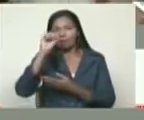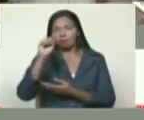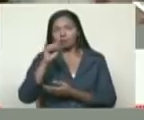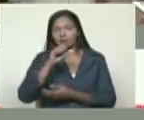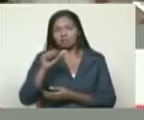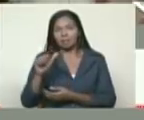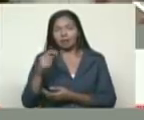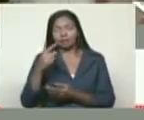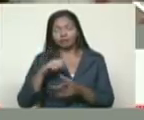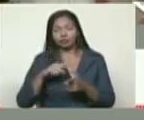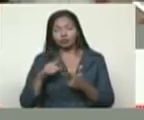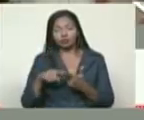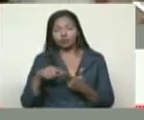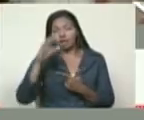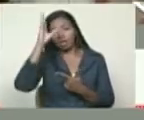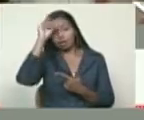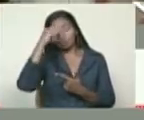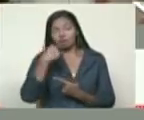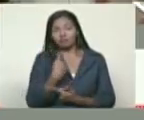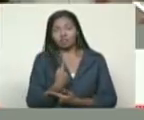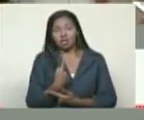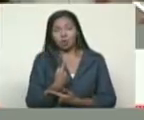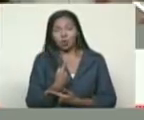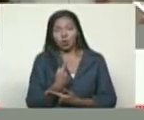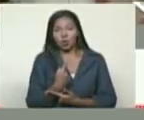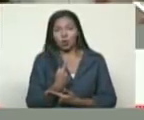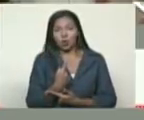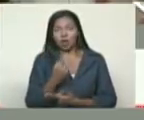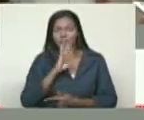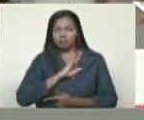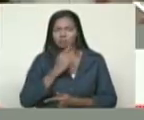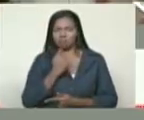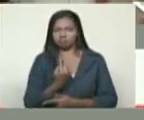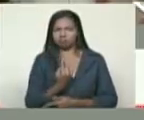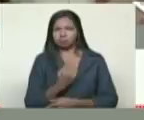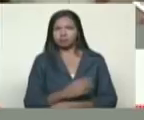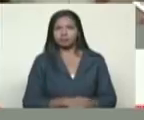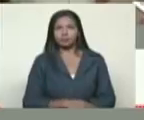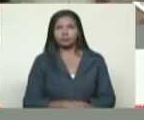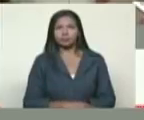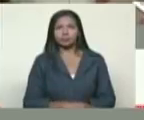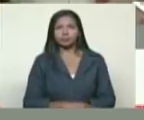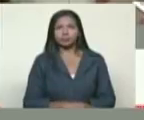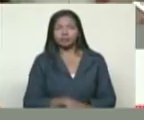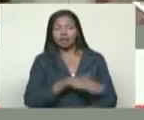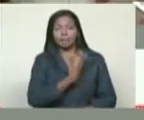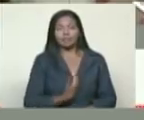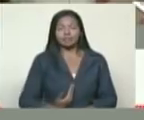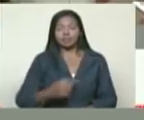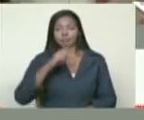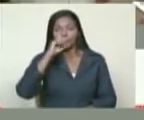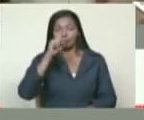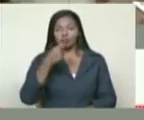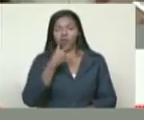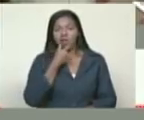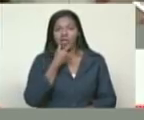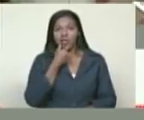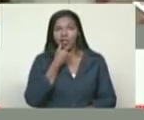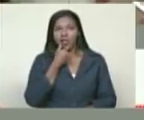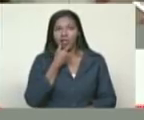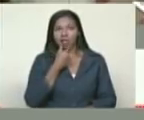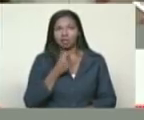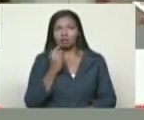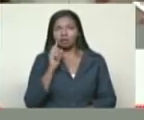eso el presidente Trump en estos días tuvo que decir él mismo que el presidente Maduro, dijo en inglés, es un tough